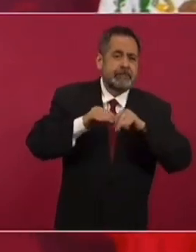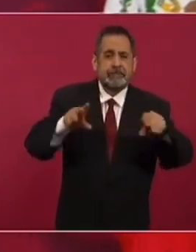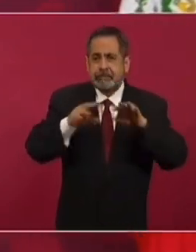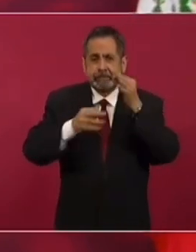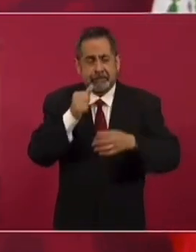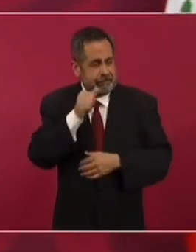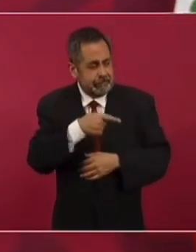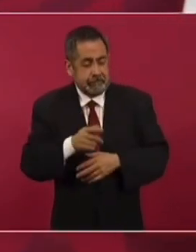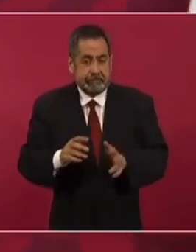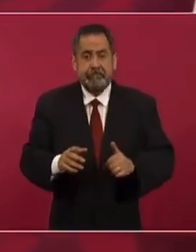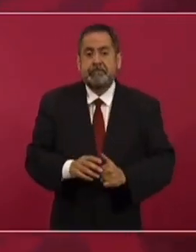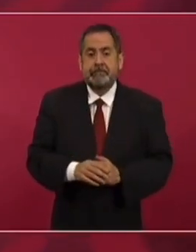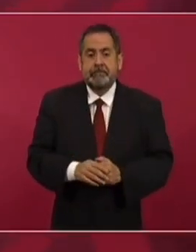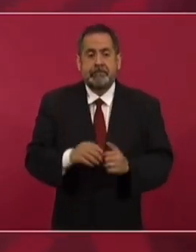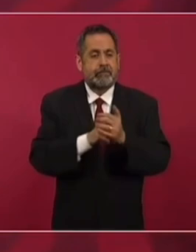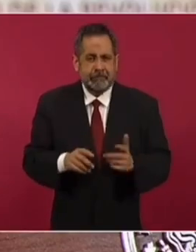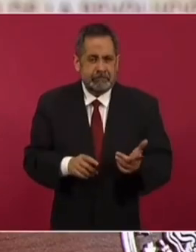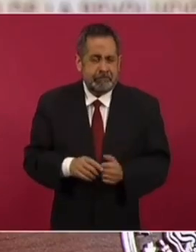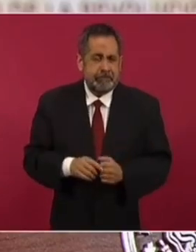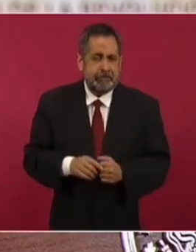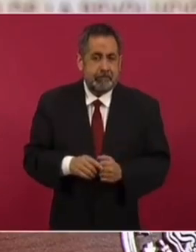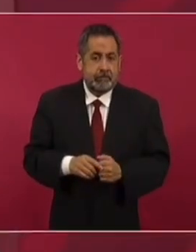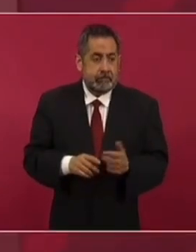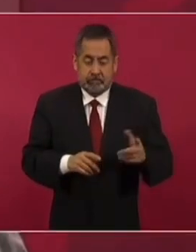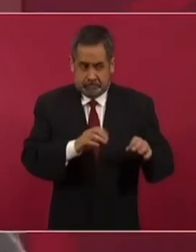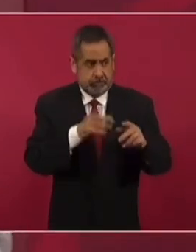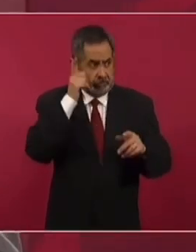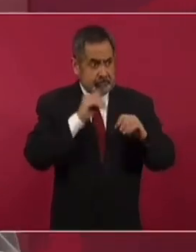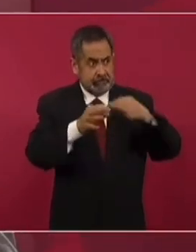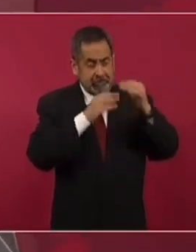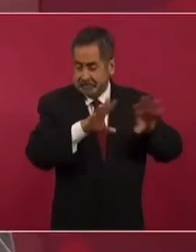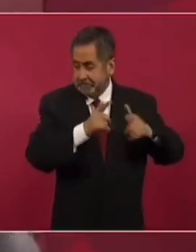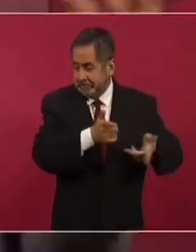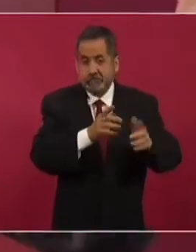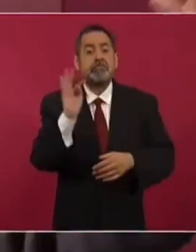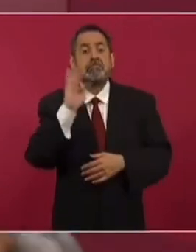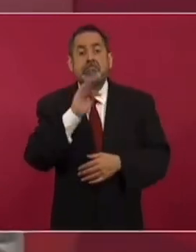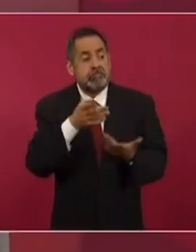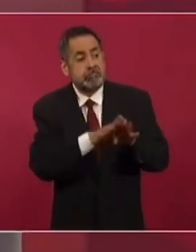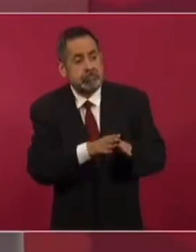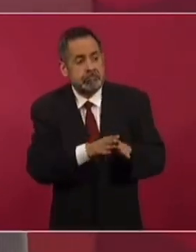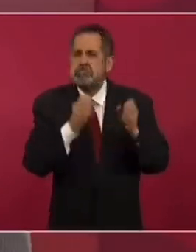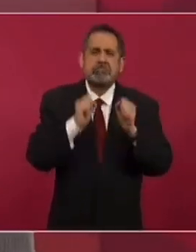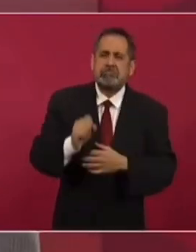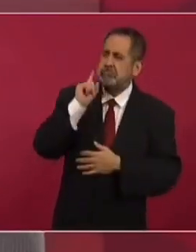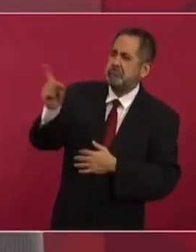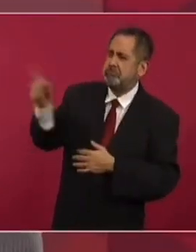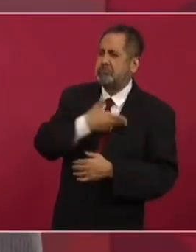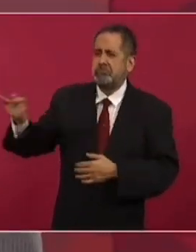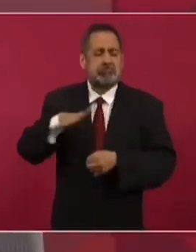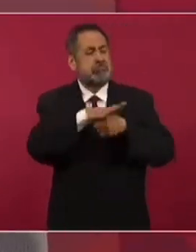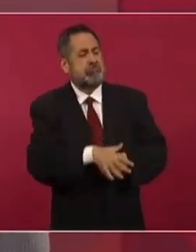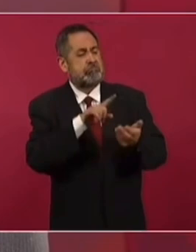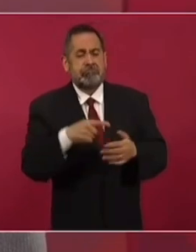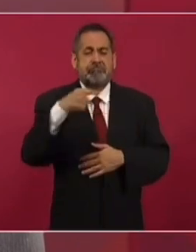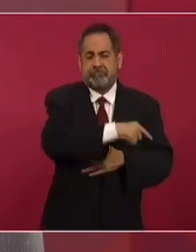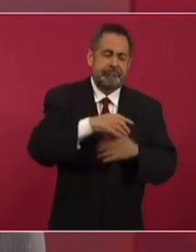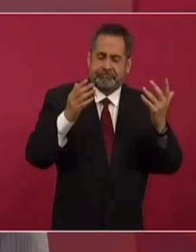Sí. Gómez Leiva. Yo decía, no, que salga. Que salga, porque si no, van a decir que nosotros estamos presionando